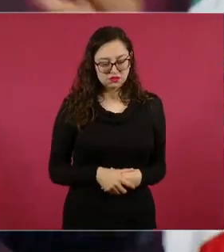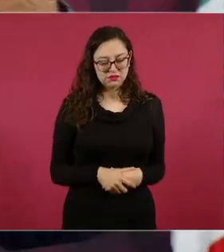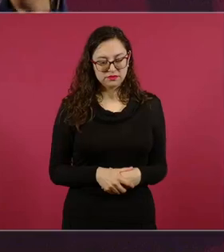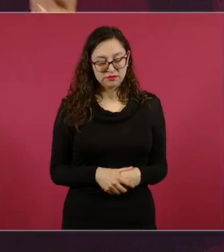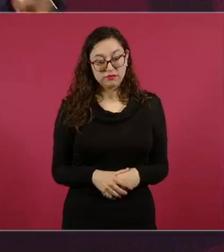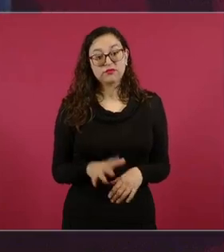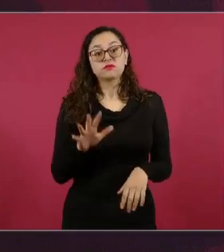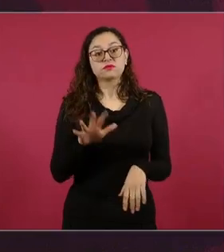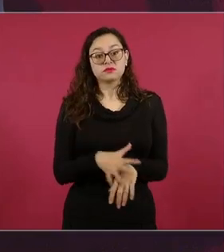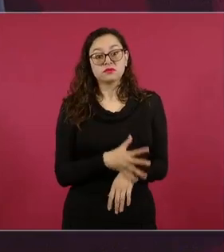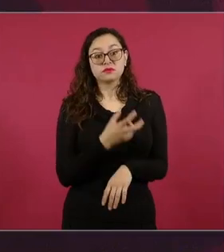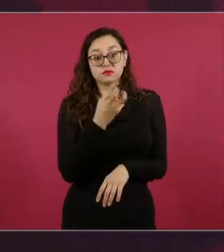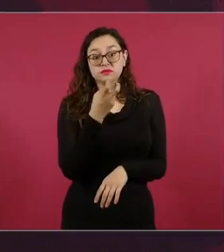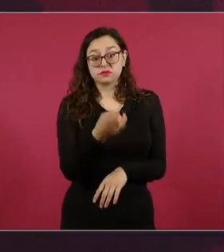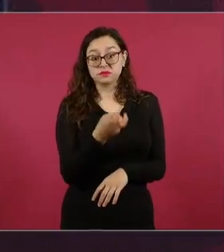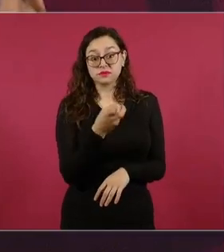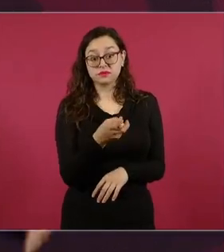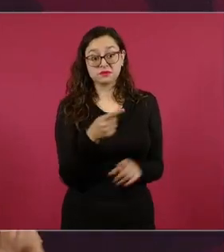se fue